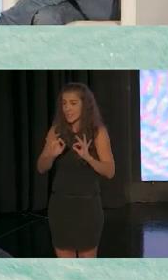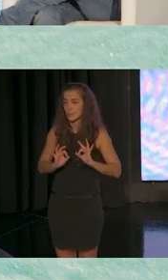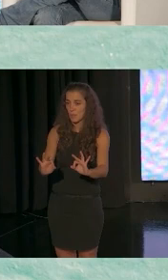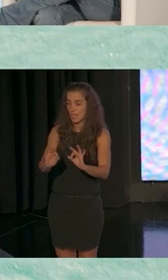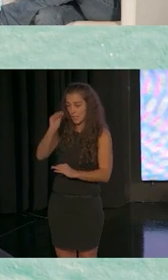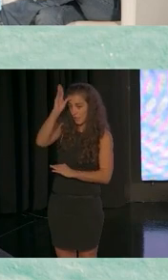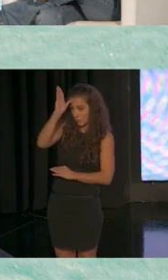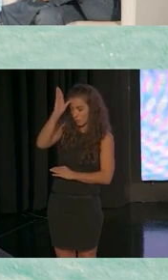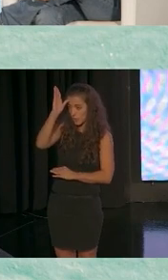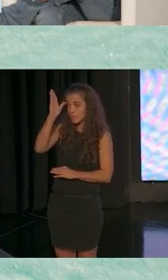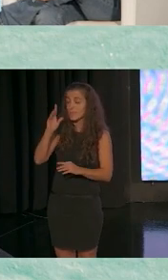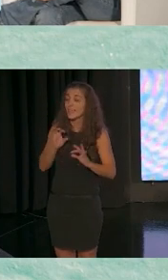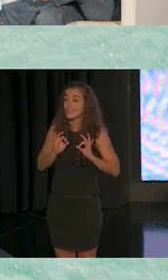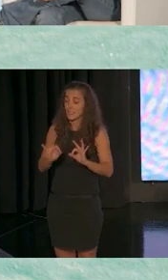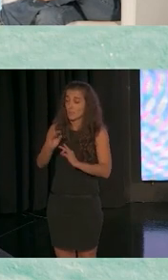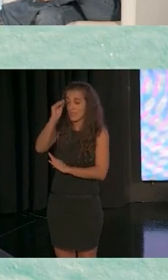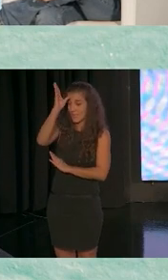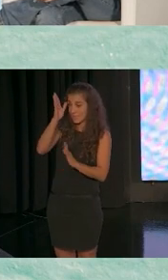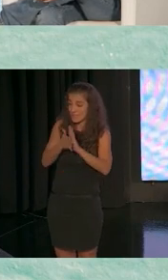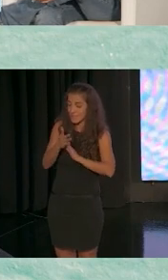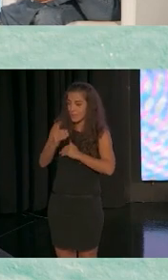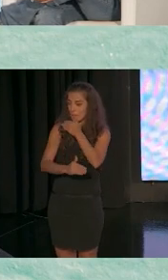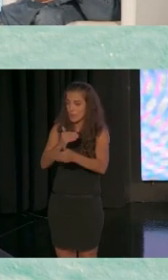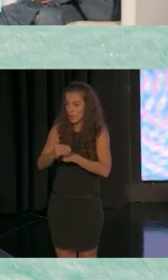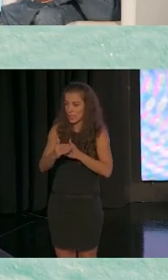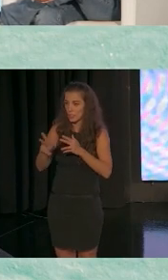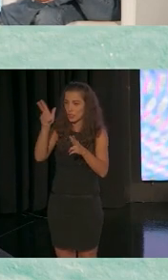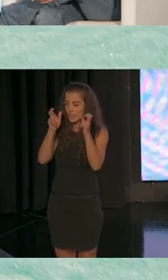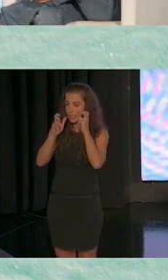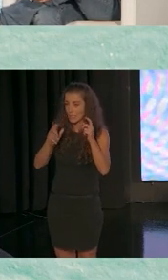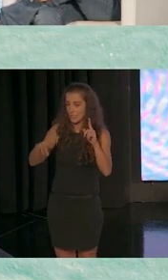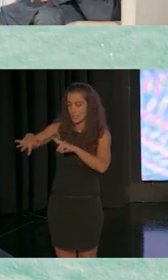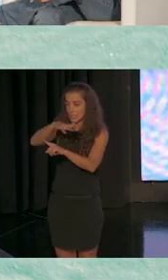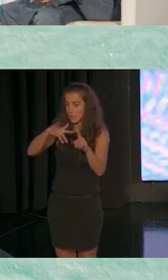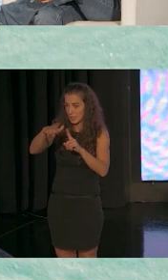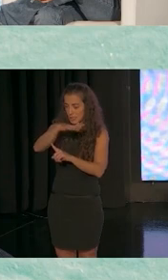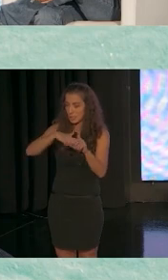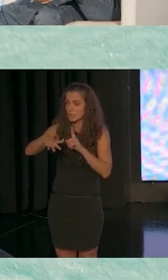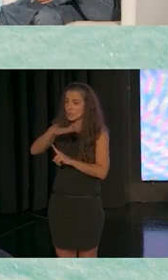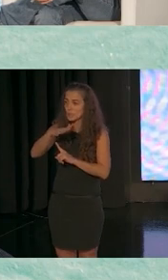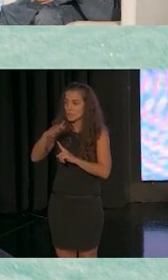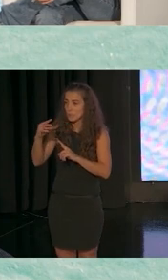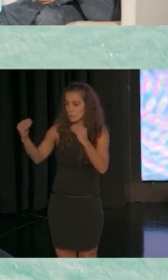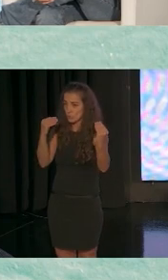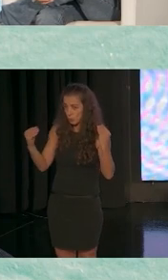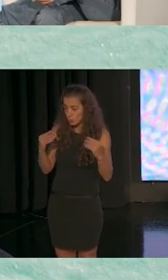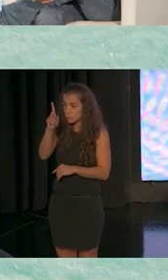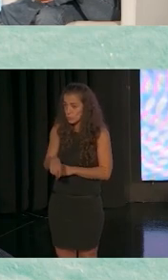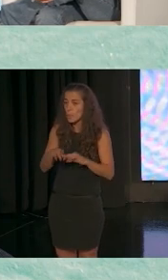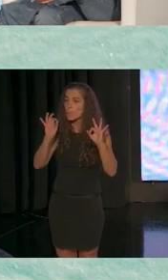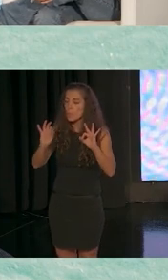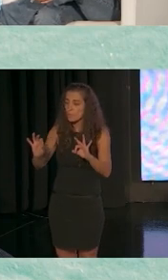cognitiva consiste en esa especialización en el procesamiento de los estímulos del medio analizamos las interacciones con las figuras